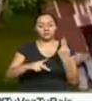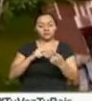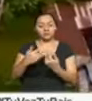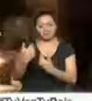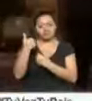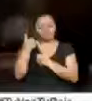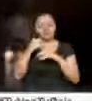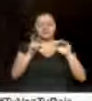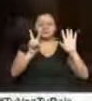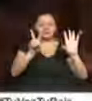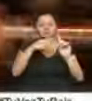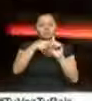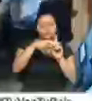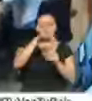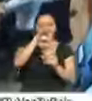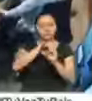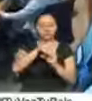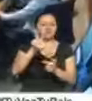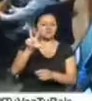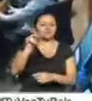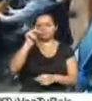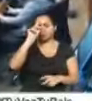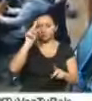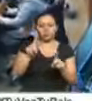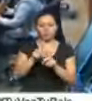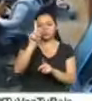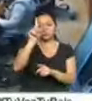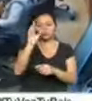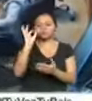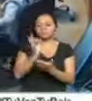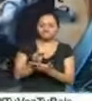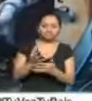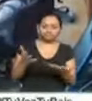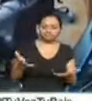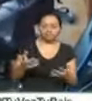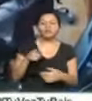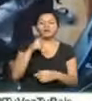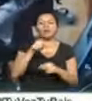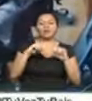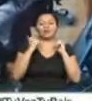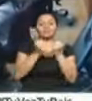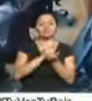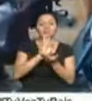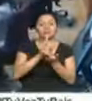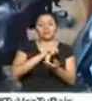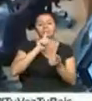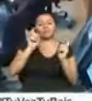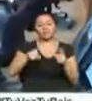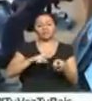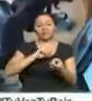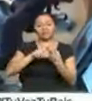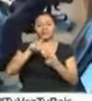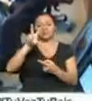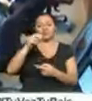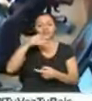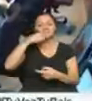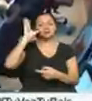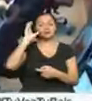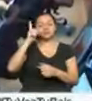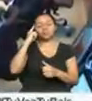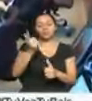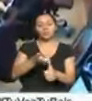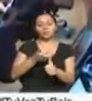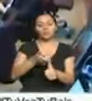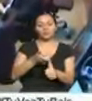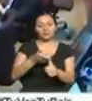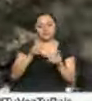votos afirmativos, 3 negativos y una ausencia. La Asamblea debe evacuar el proyecto hasta el 30 de diciembre por ser de carácter urgente en